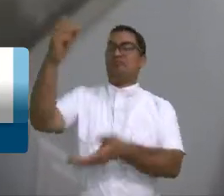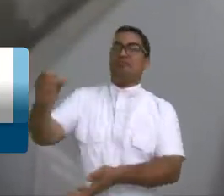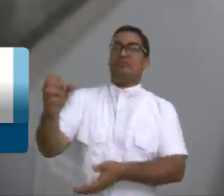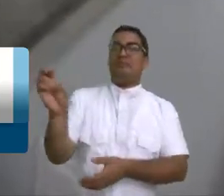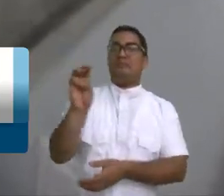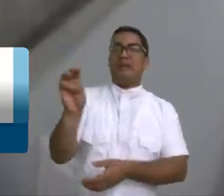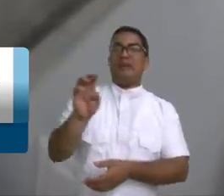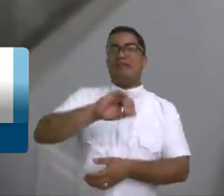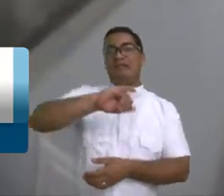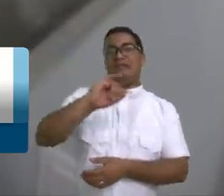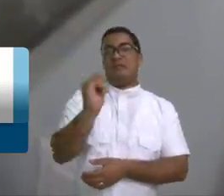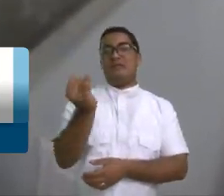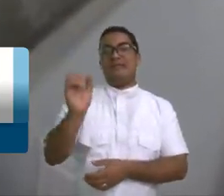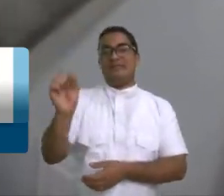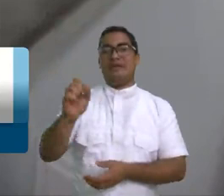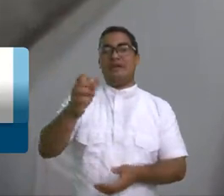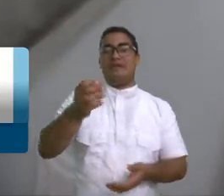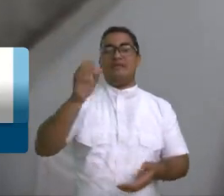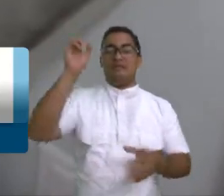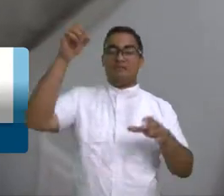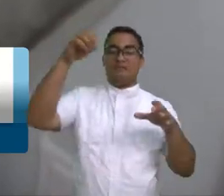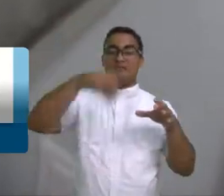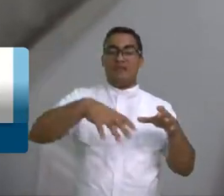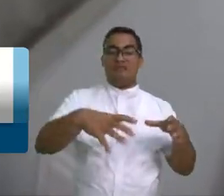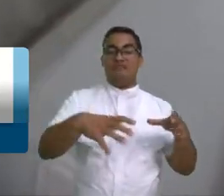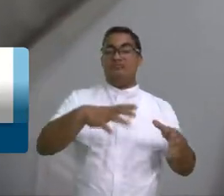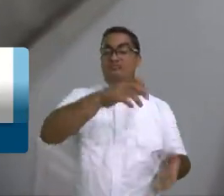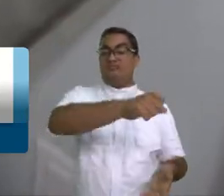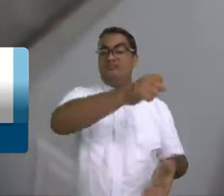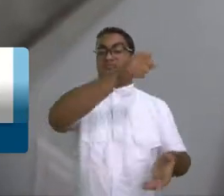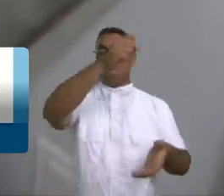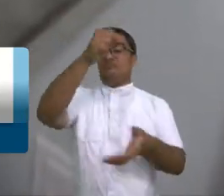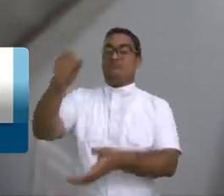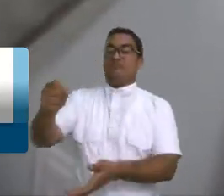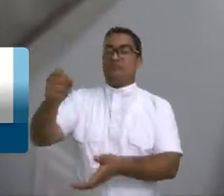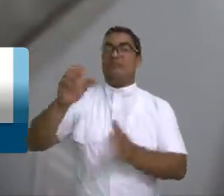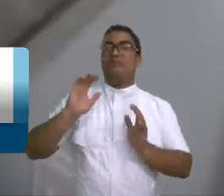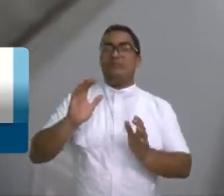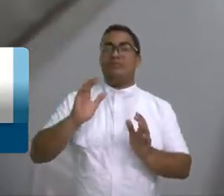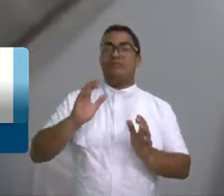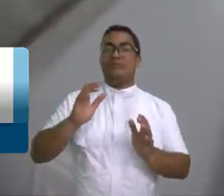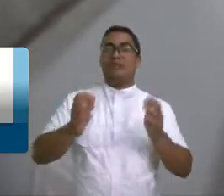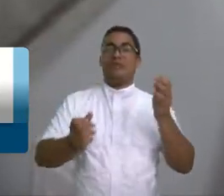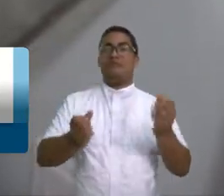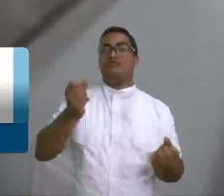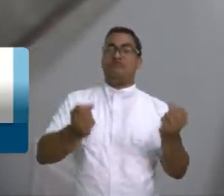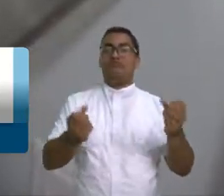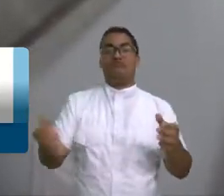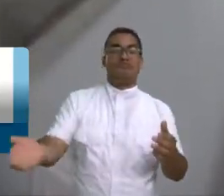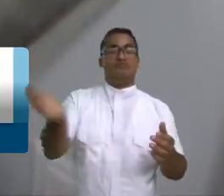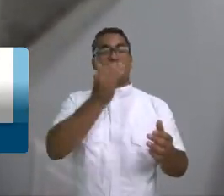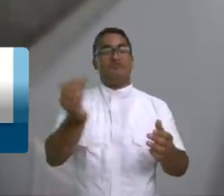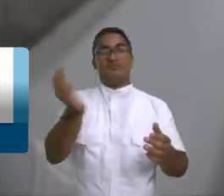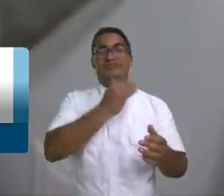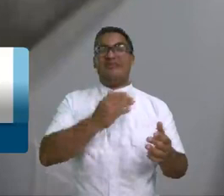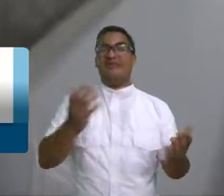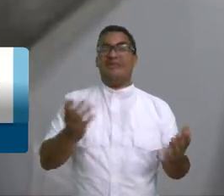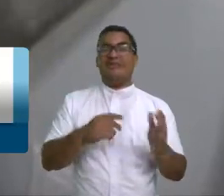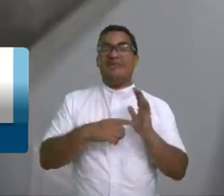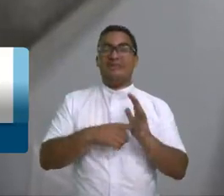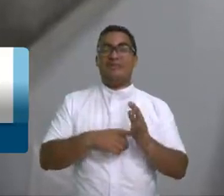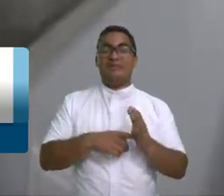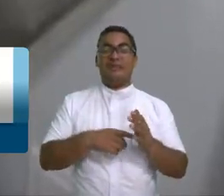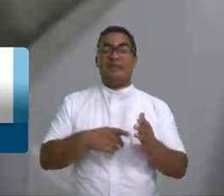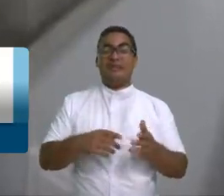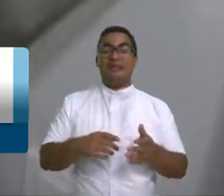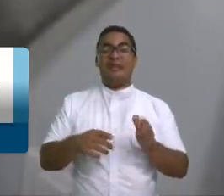martes, jueves y sábado, y los otros al revés, los miércoles, los viernes, y pasa el tren de aseo, y vamos a sacar la basura,